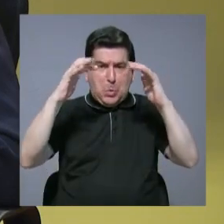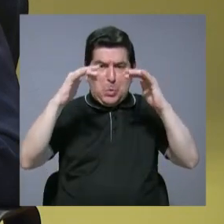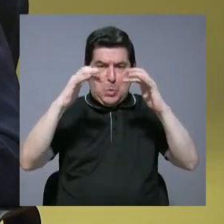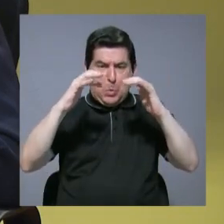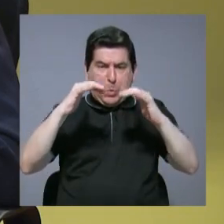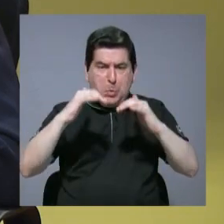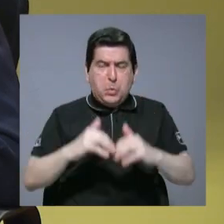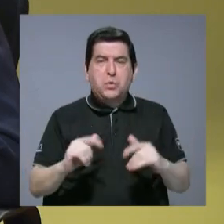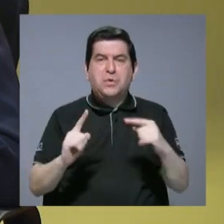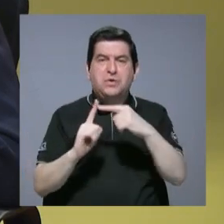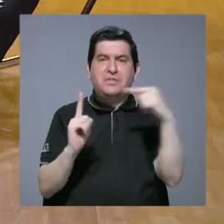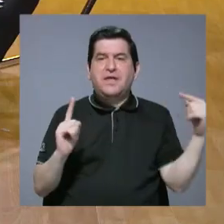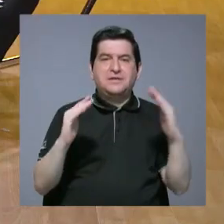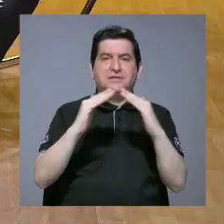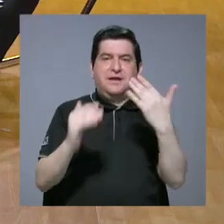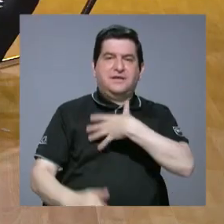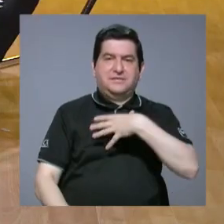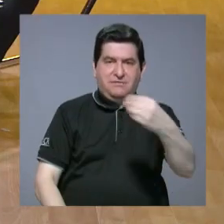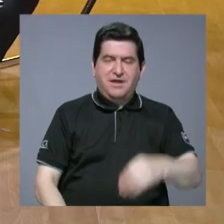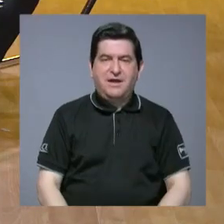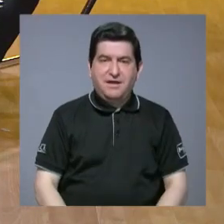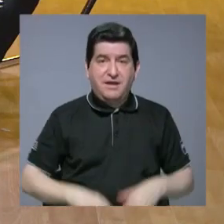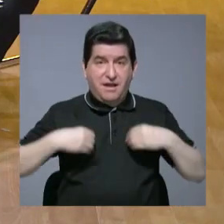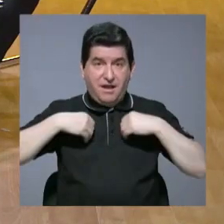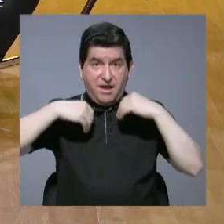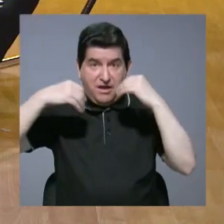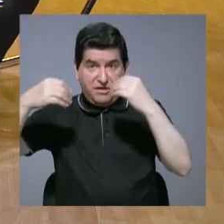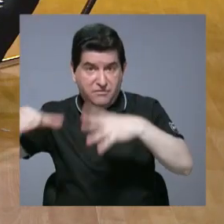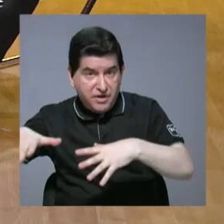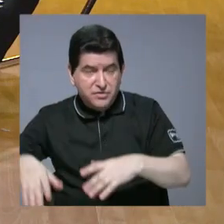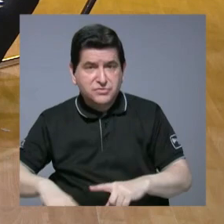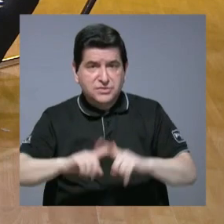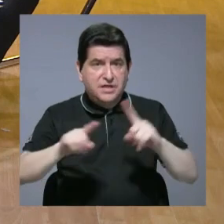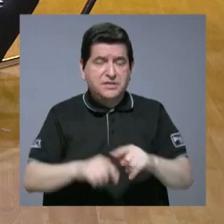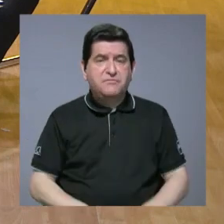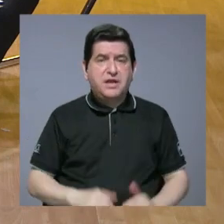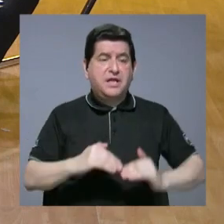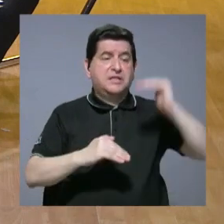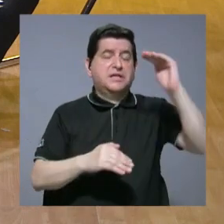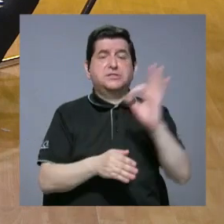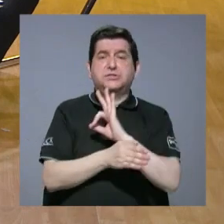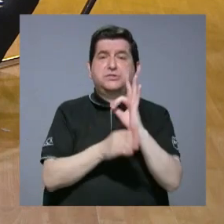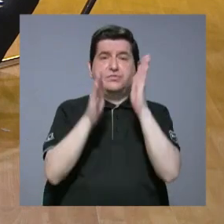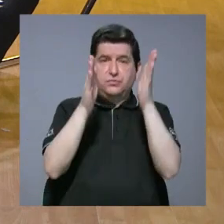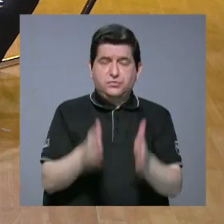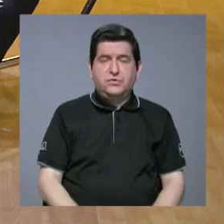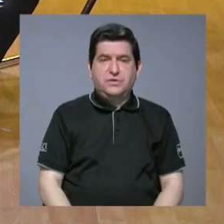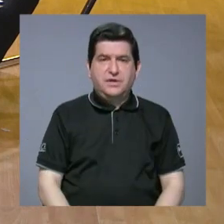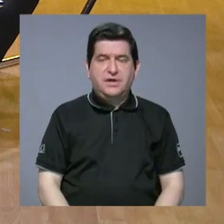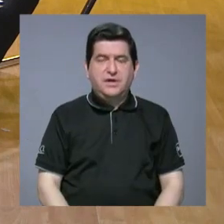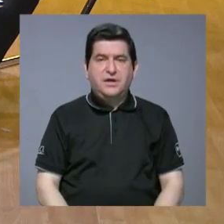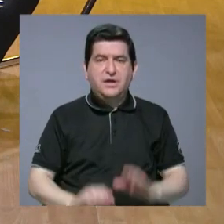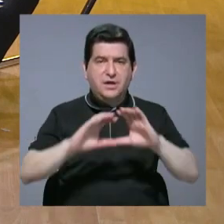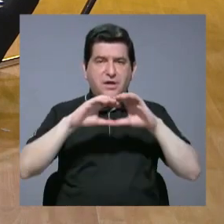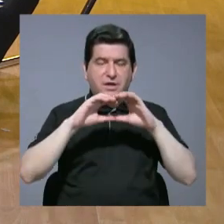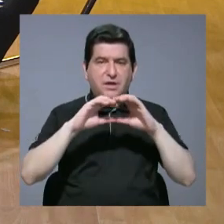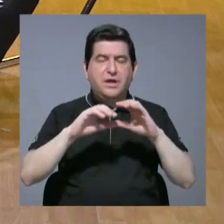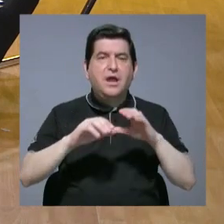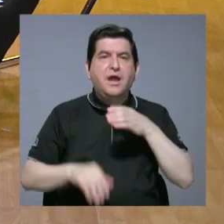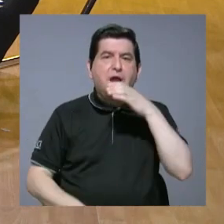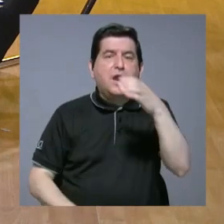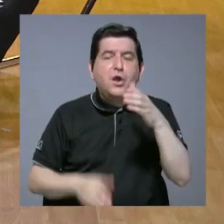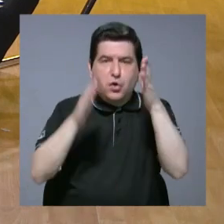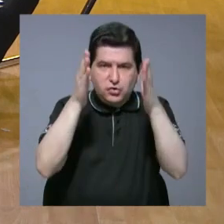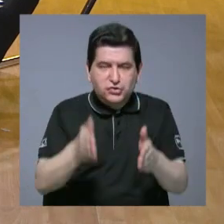construido desde la Casa Blanca, que renunciaron una serie de altos funcionarios, el consejero de Asuntos Domésticos,